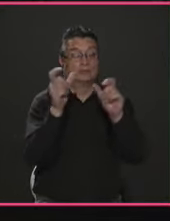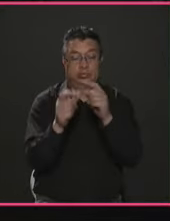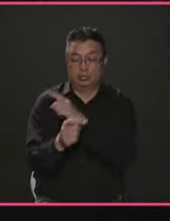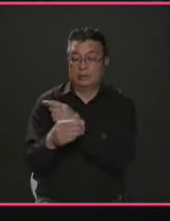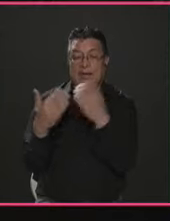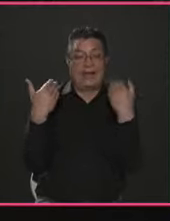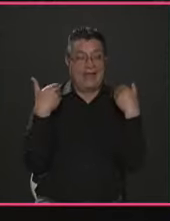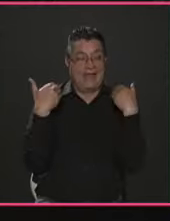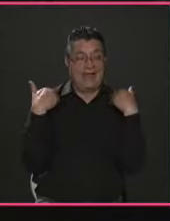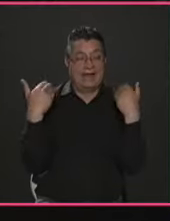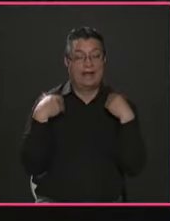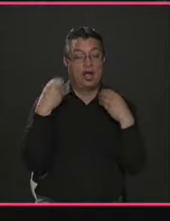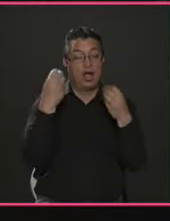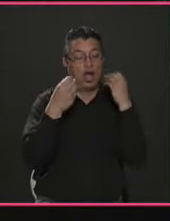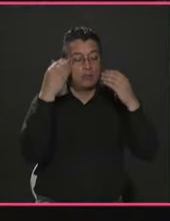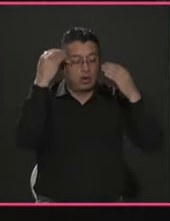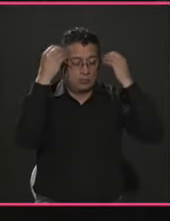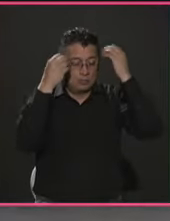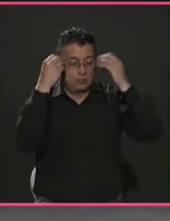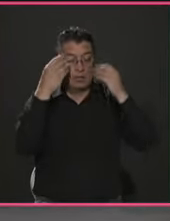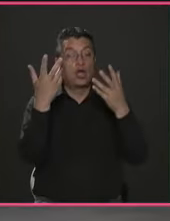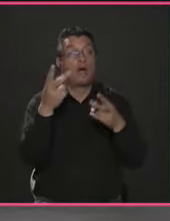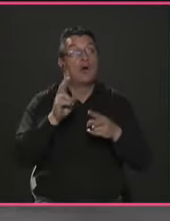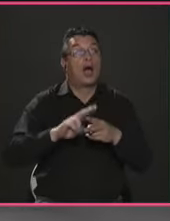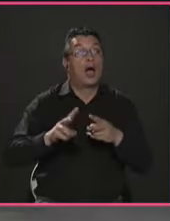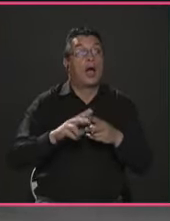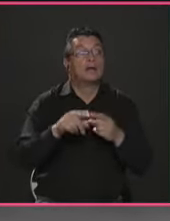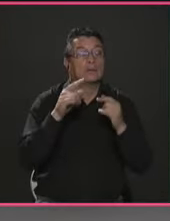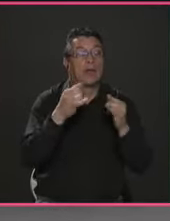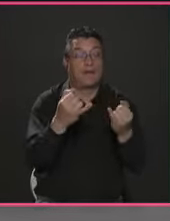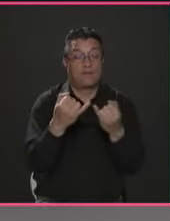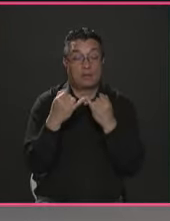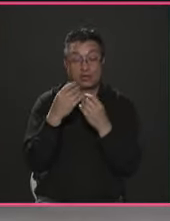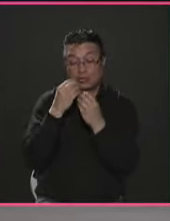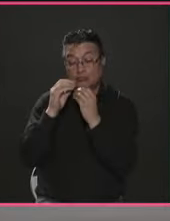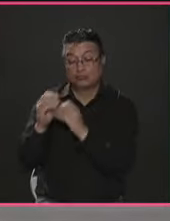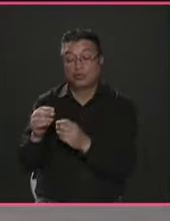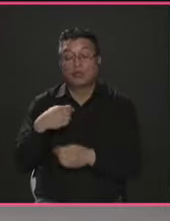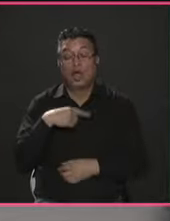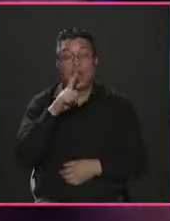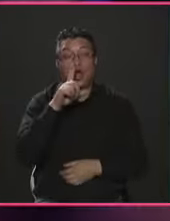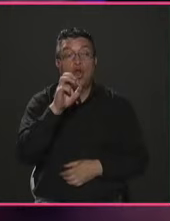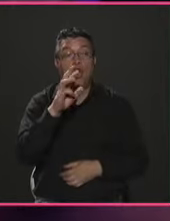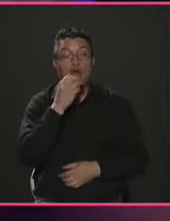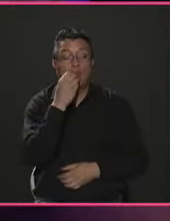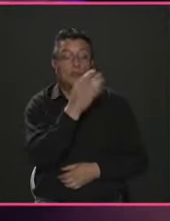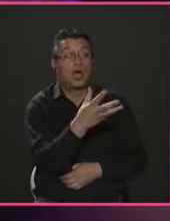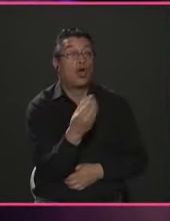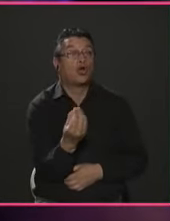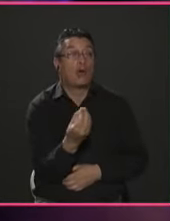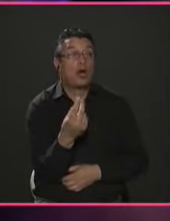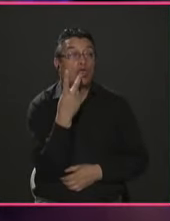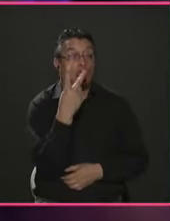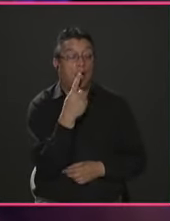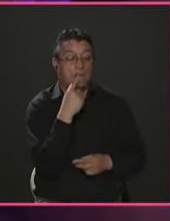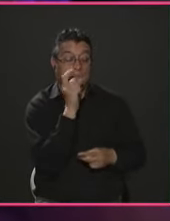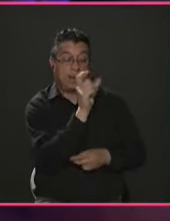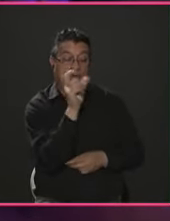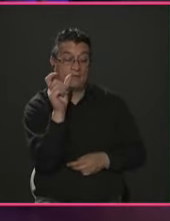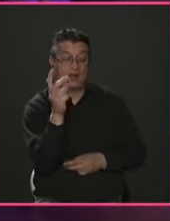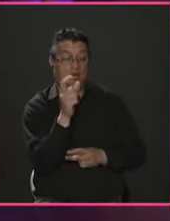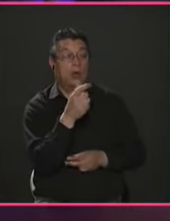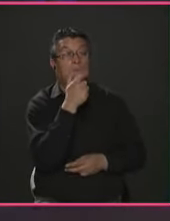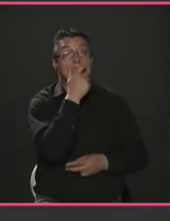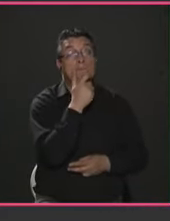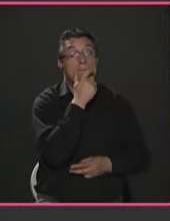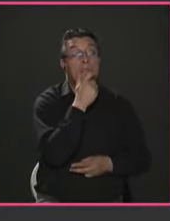ejercicio que pensemos cómo lo haríamos cierto Para pasarle esa información al al a nuestro lorito ya pensemos en dos palabras por ejemplo Eh